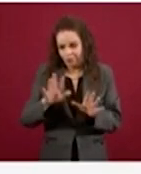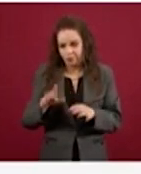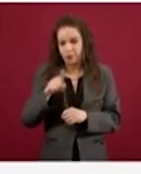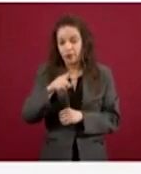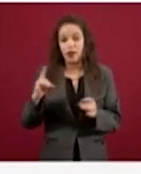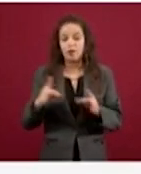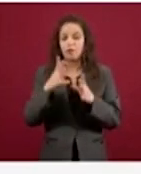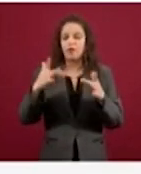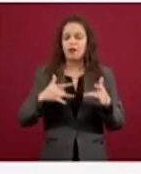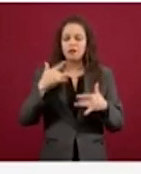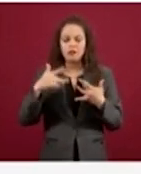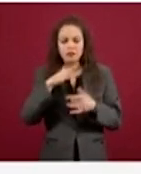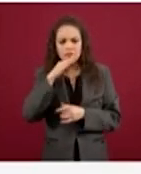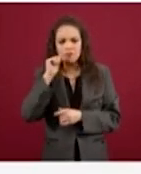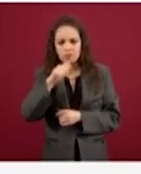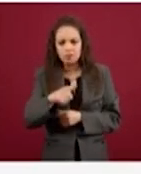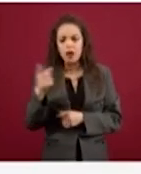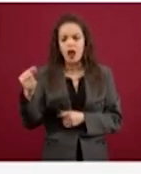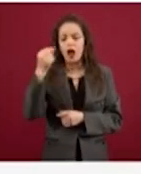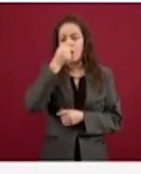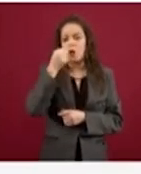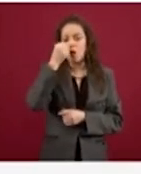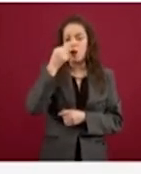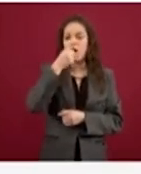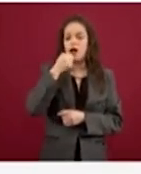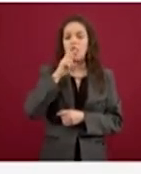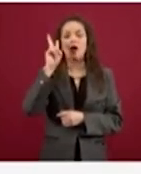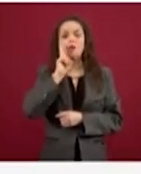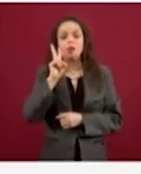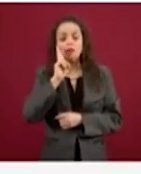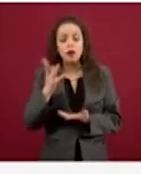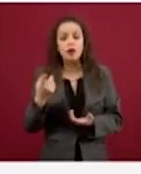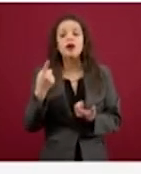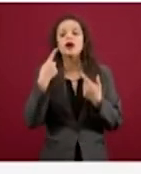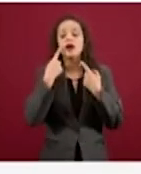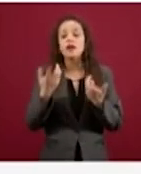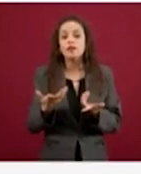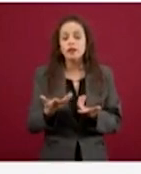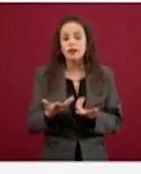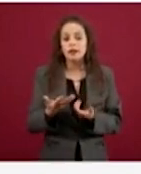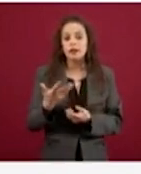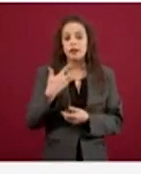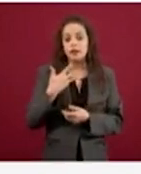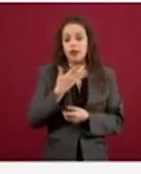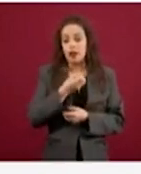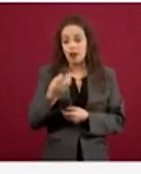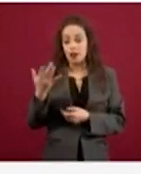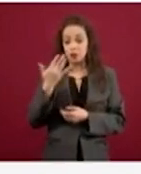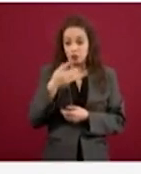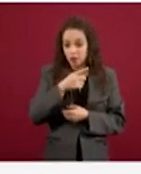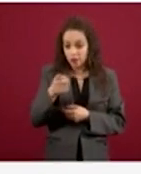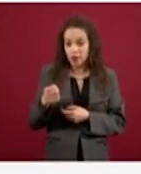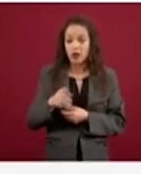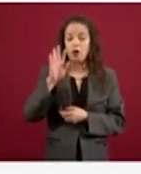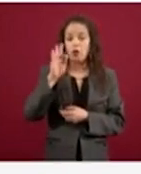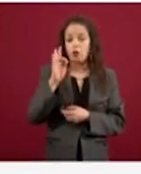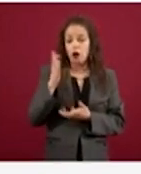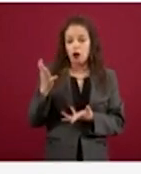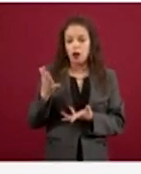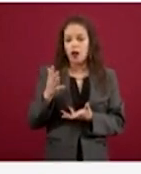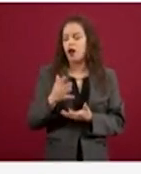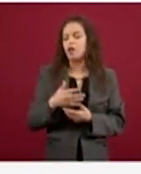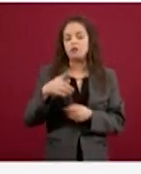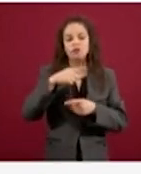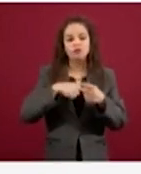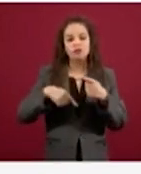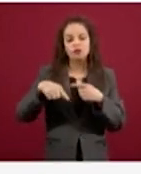a 55 compañeros y 40 nos han dado y el resultado ninguno qué